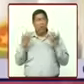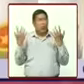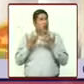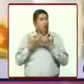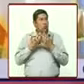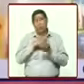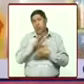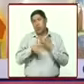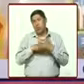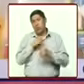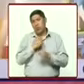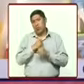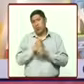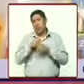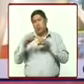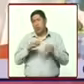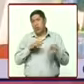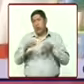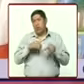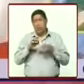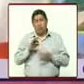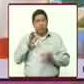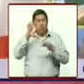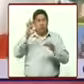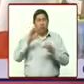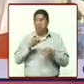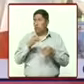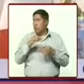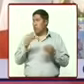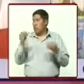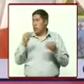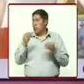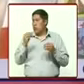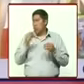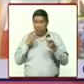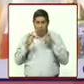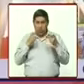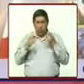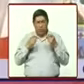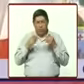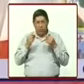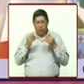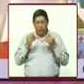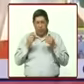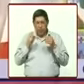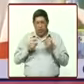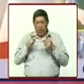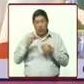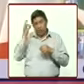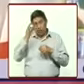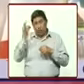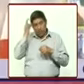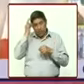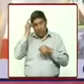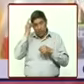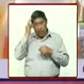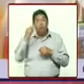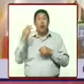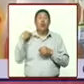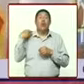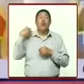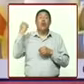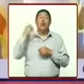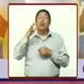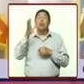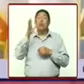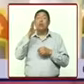¿no?, todo el trabajo que se hace, ¿no?, ya sea para notificar, ya sea para hacer cualquier diligencia que requiera el fiscal. Coronel, ¿en el caso